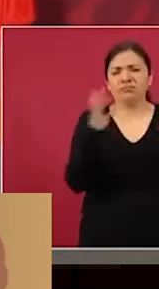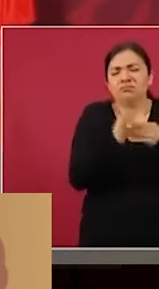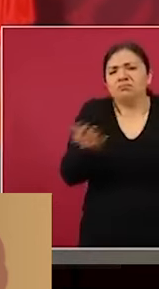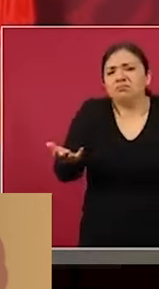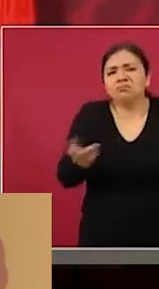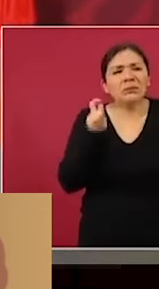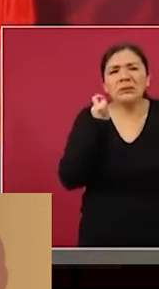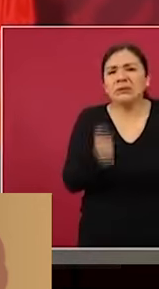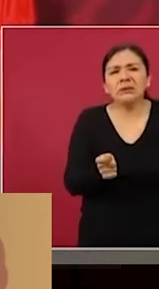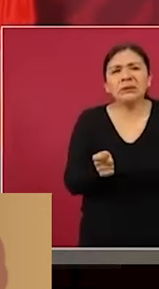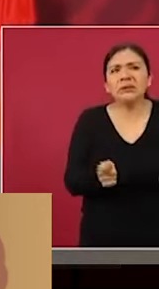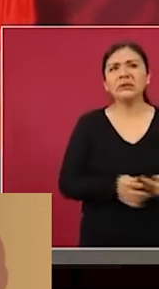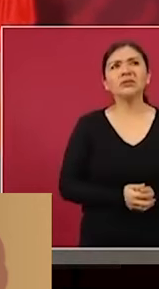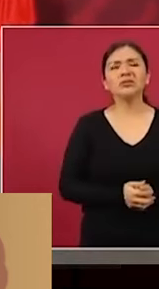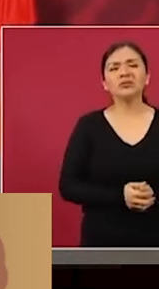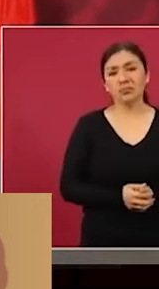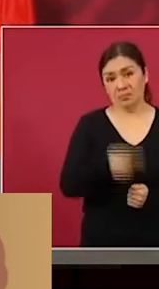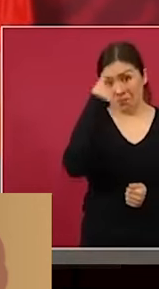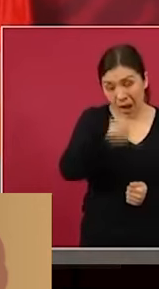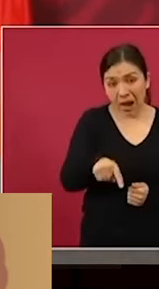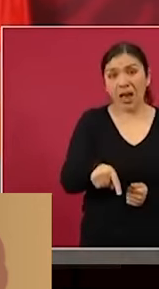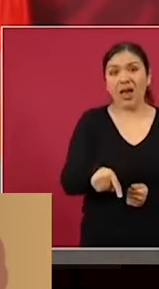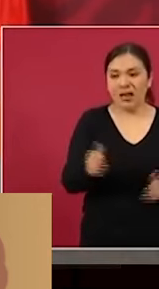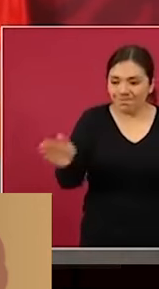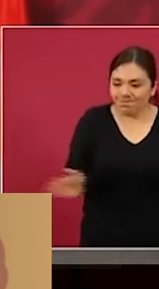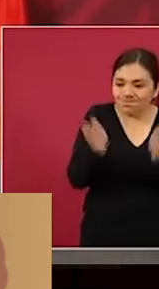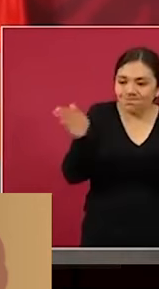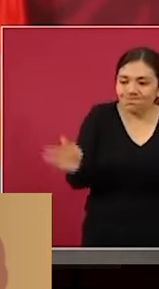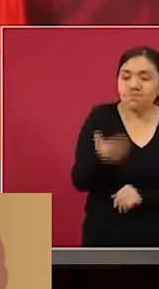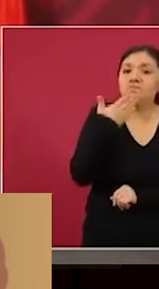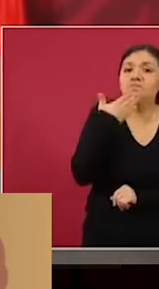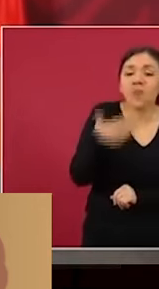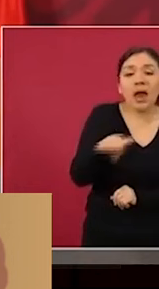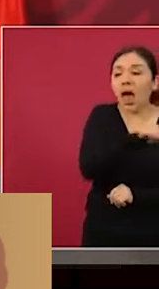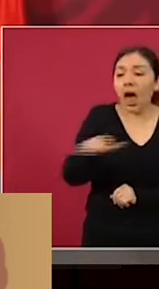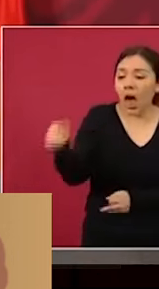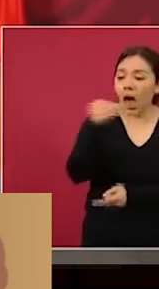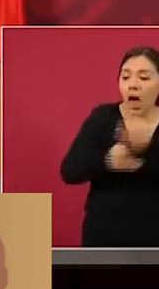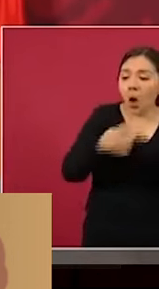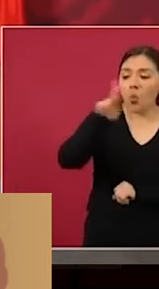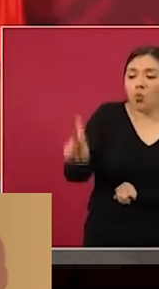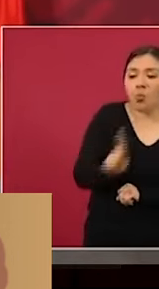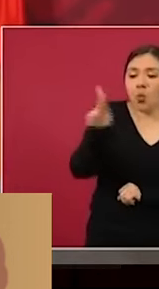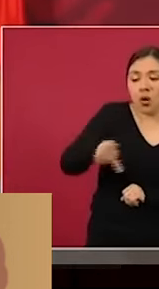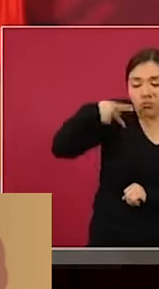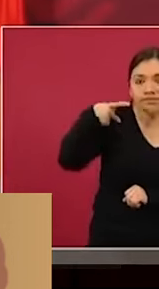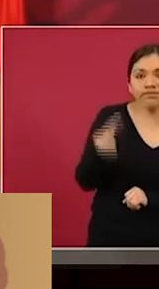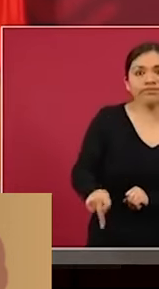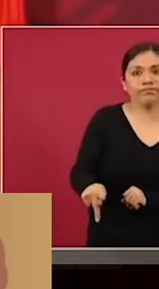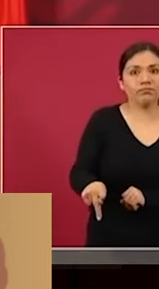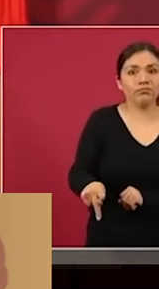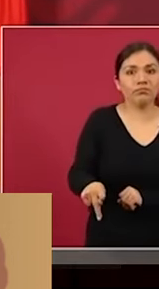de empresas, claro, grandes organizaciones de la iglesia, abriendo máster en administración de empresas. Yo les decía, pero ustedes son suicidas. O sea, a sus muchachos